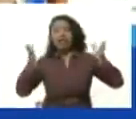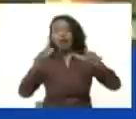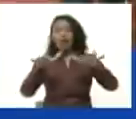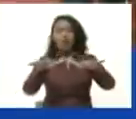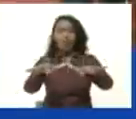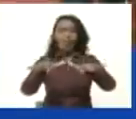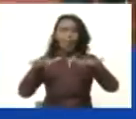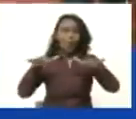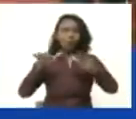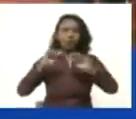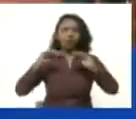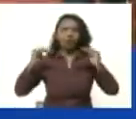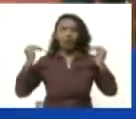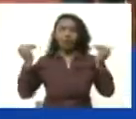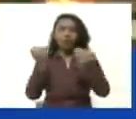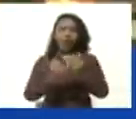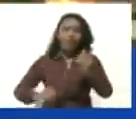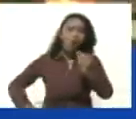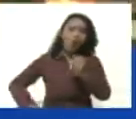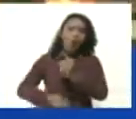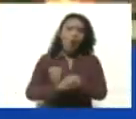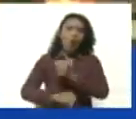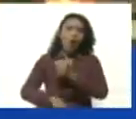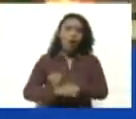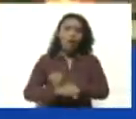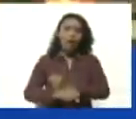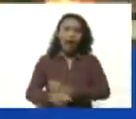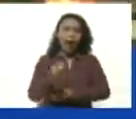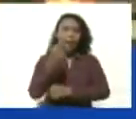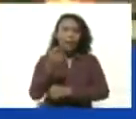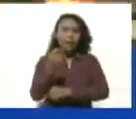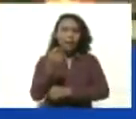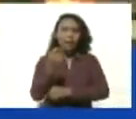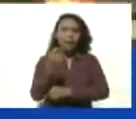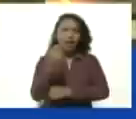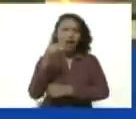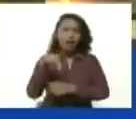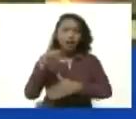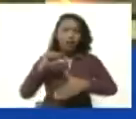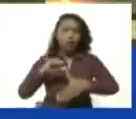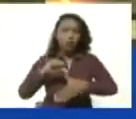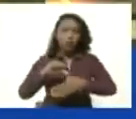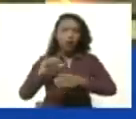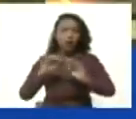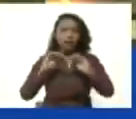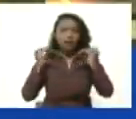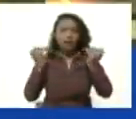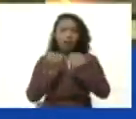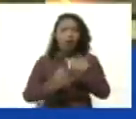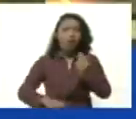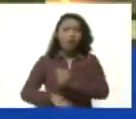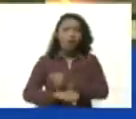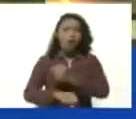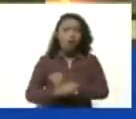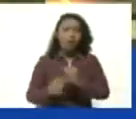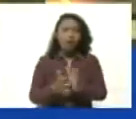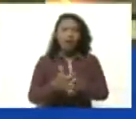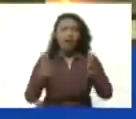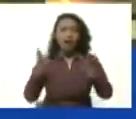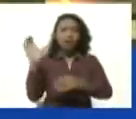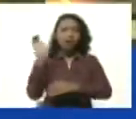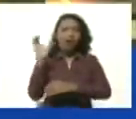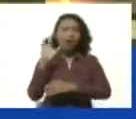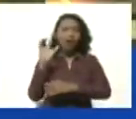hermoso estadio de fútbol que jamás ha habido en Sudamérica, el estadio de fútbol de la Gran